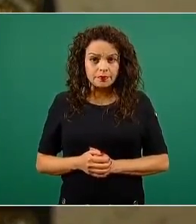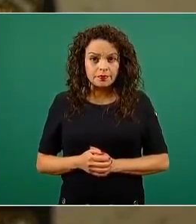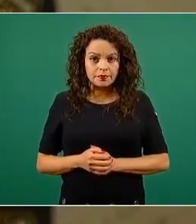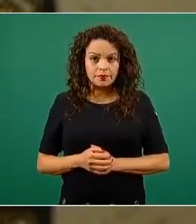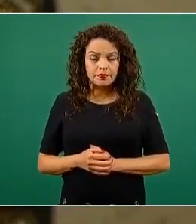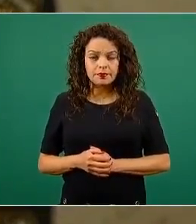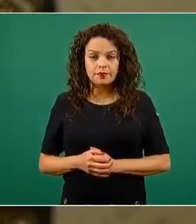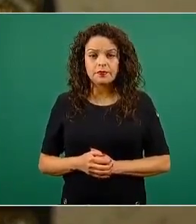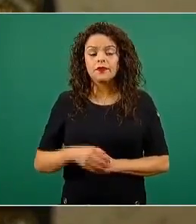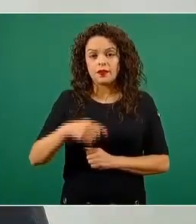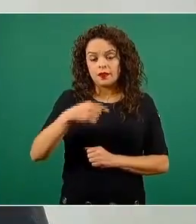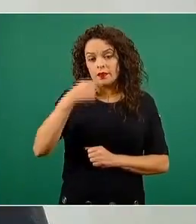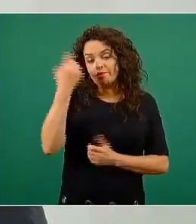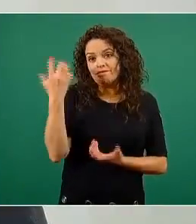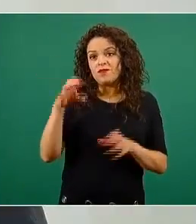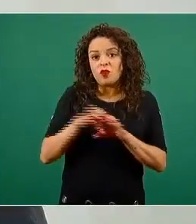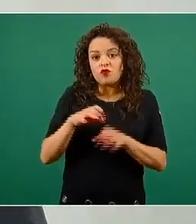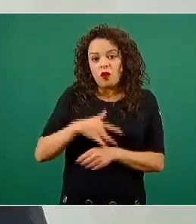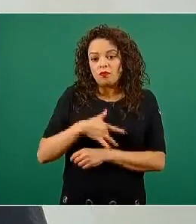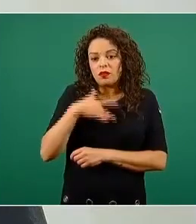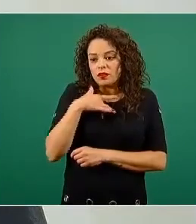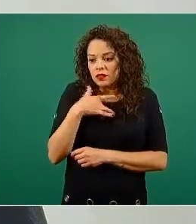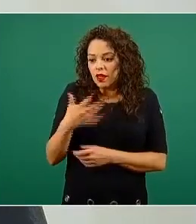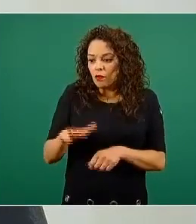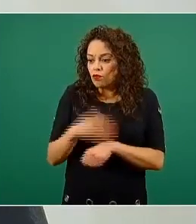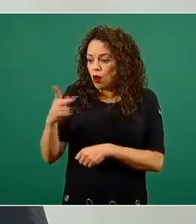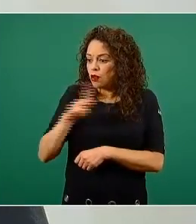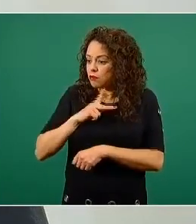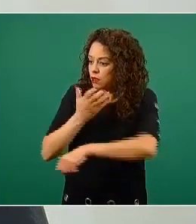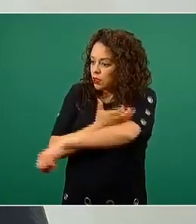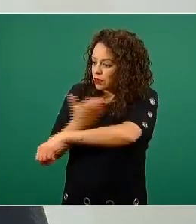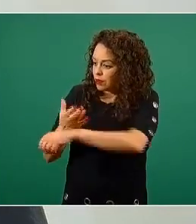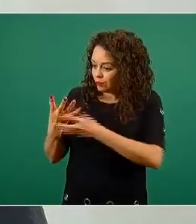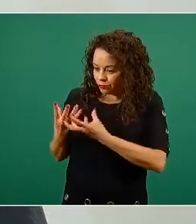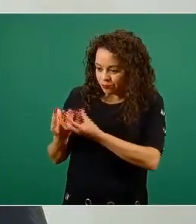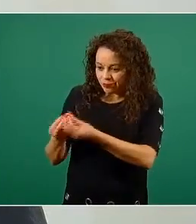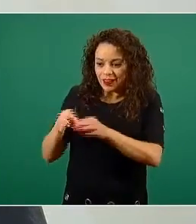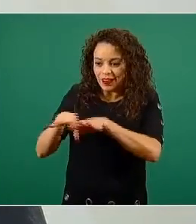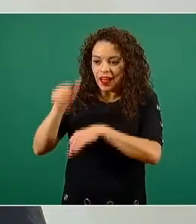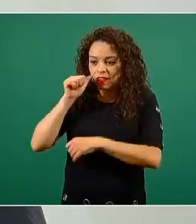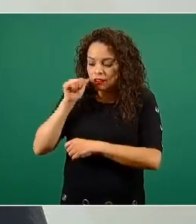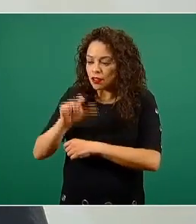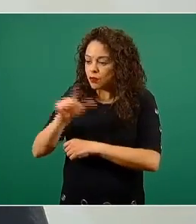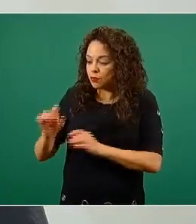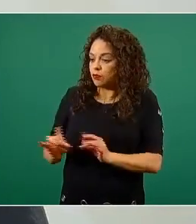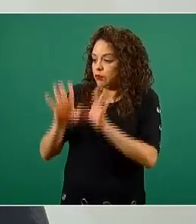ya no van a tener a su compañero al lado y que esto no los desmoralice? ¿Cómo han trabajado precisamente en este duelo